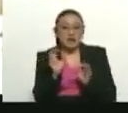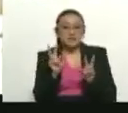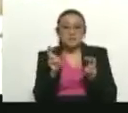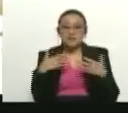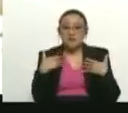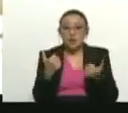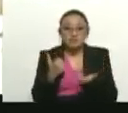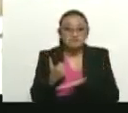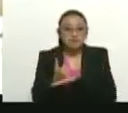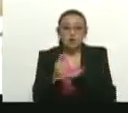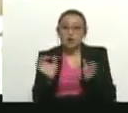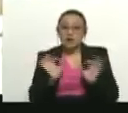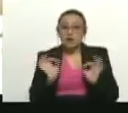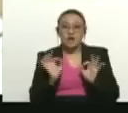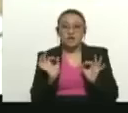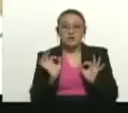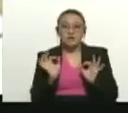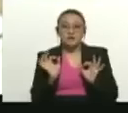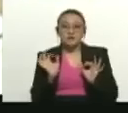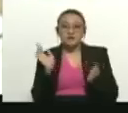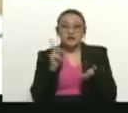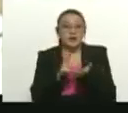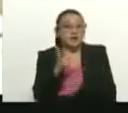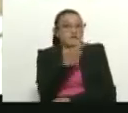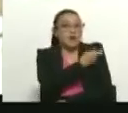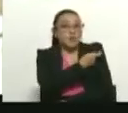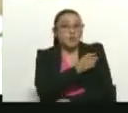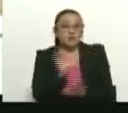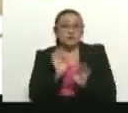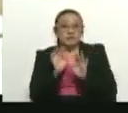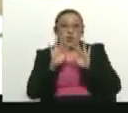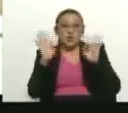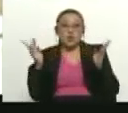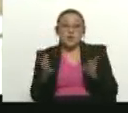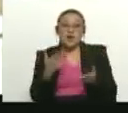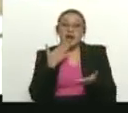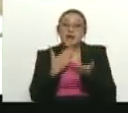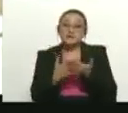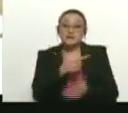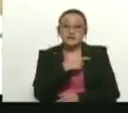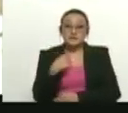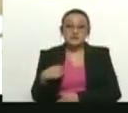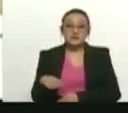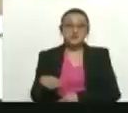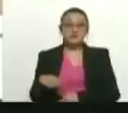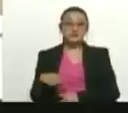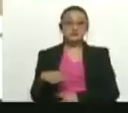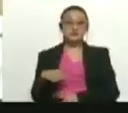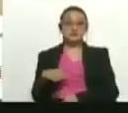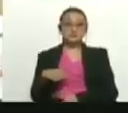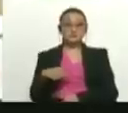sanitario, ni hubieran llegado las vacunas. Gracias a